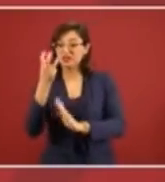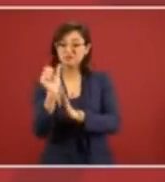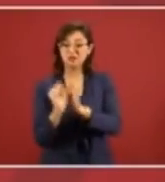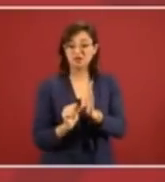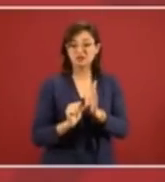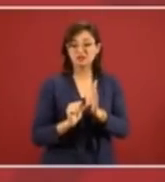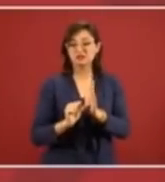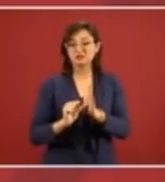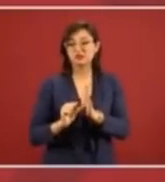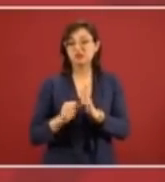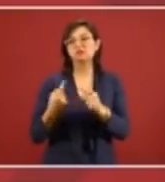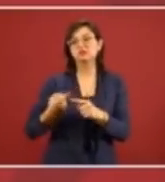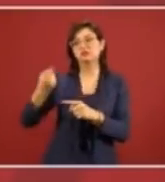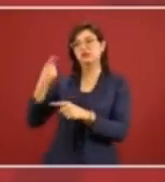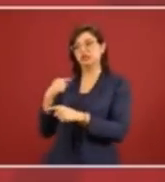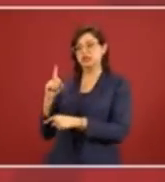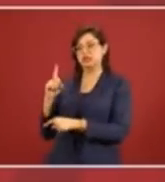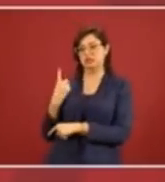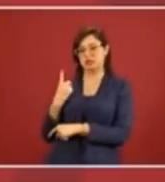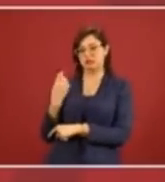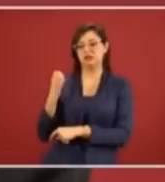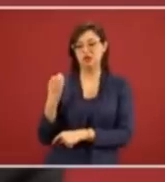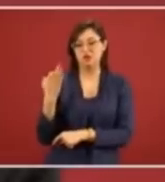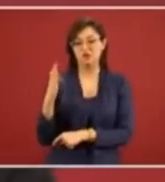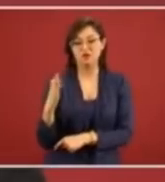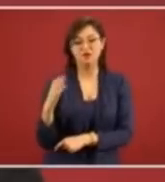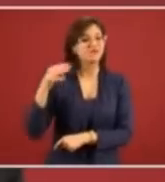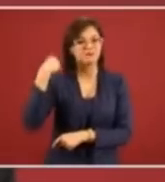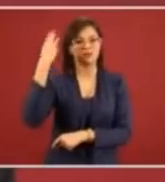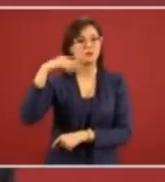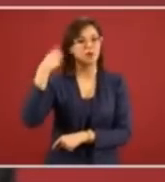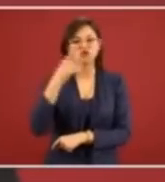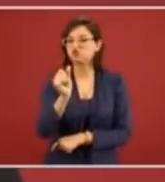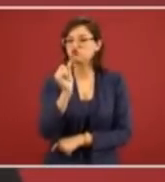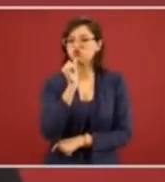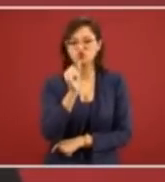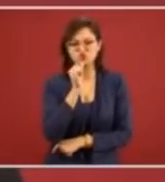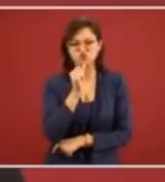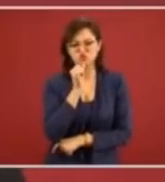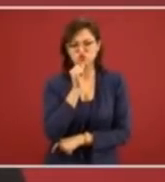incluyera yo diciembre, enero, febrero, pero no marzo. ¿Por qué no marzo?